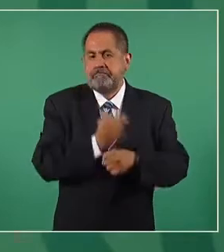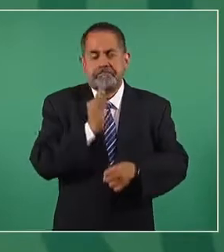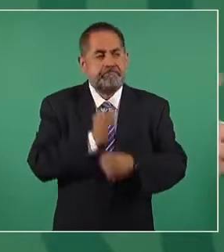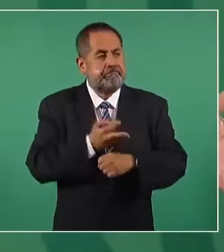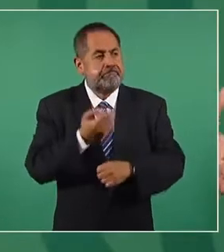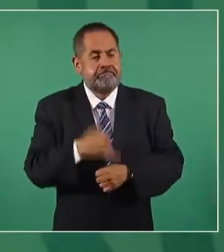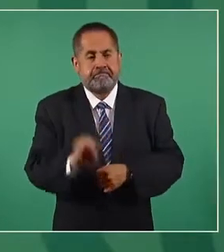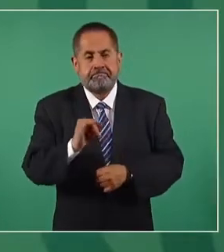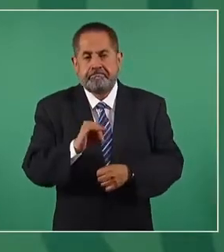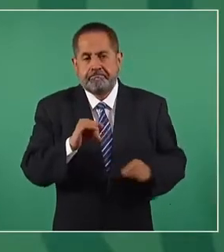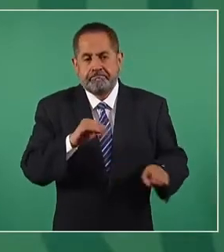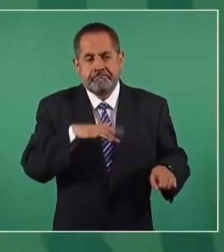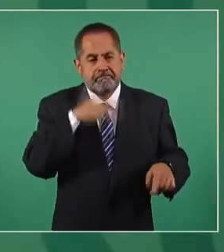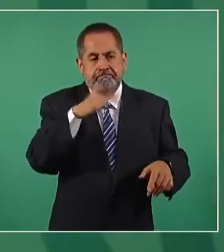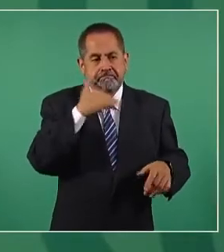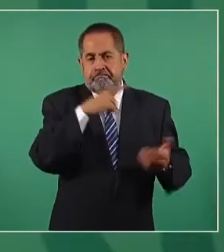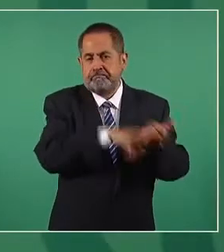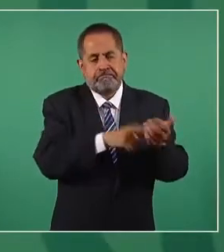los corruptos,